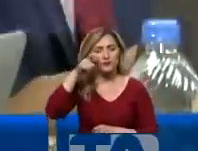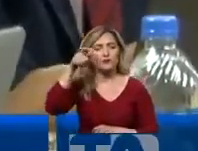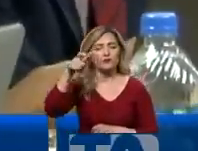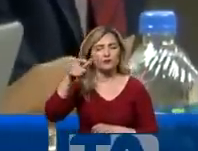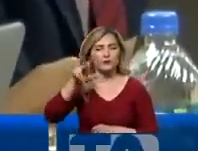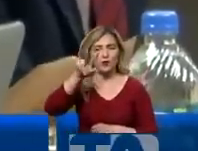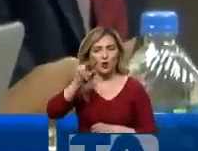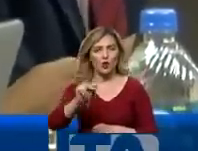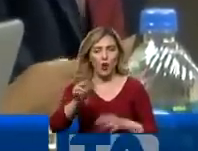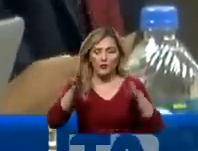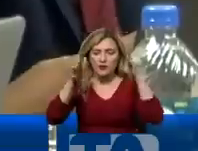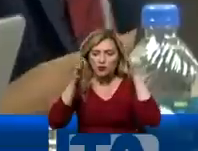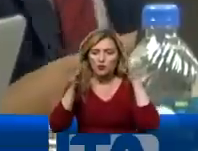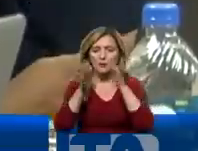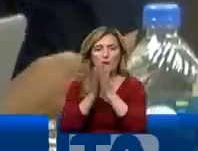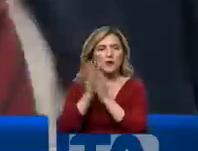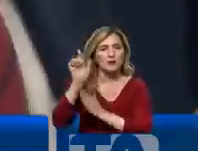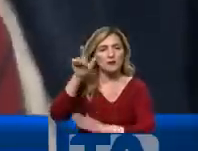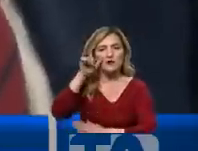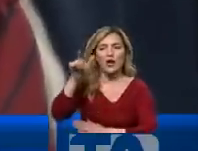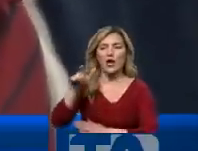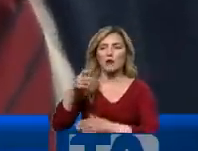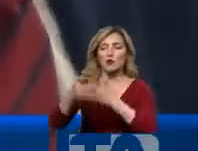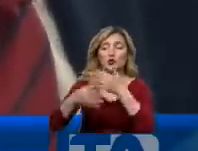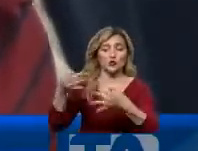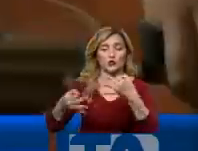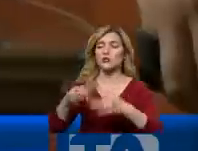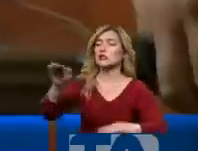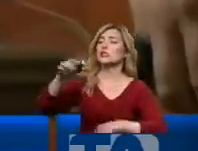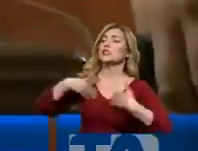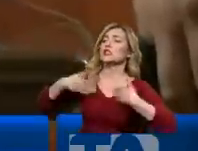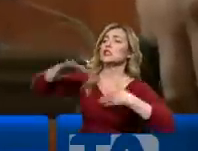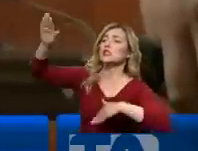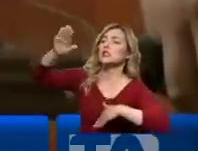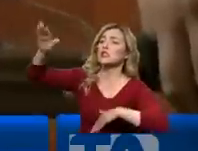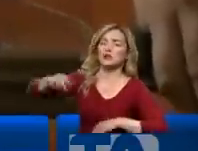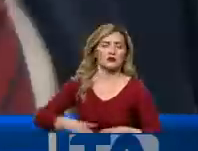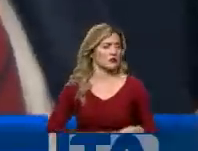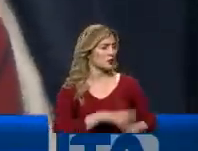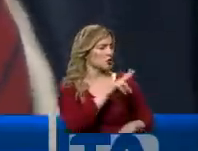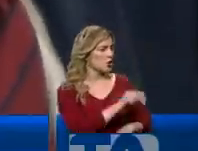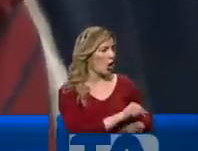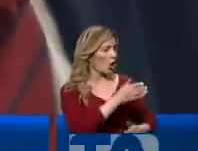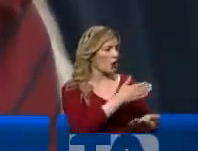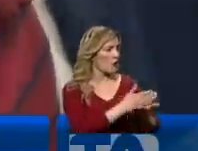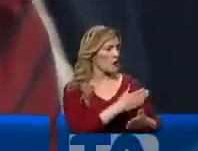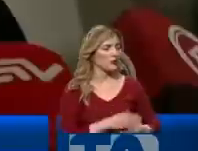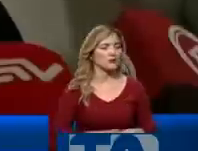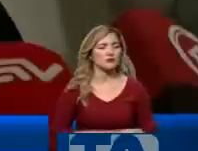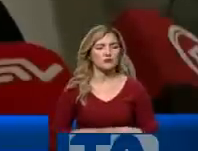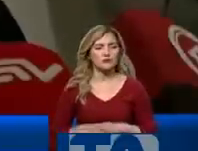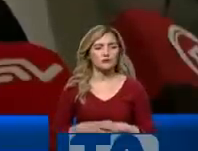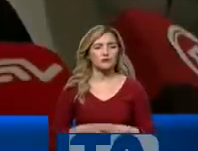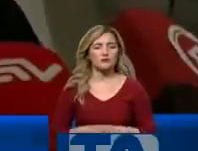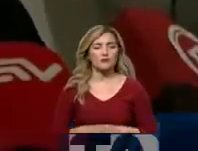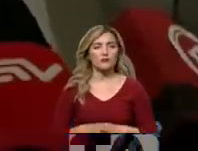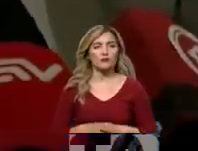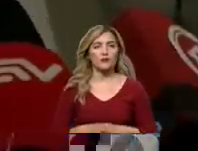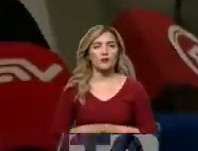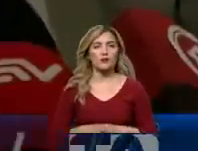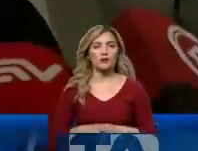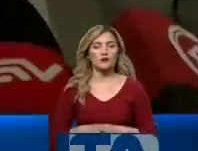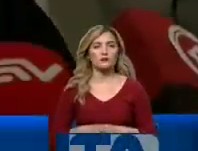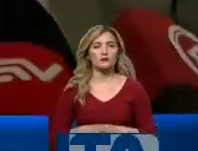por no haber atendido una petición de la fiscal Diana Salazar. Durante la audiencia, no la dejaron hablar. Terminada la audiencia